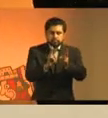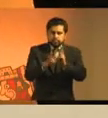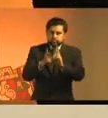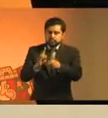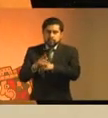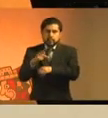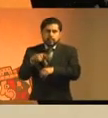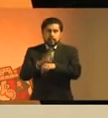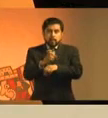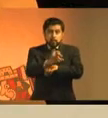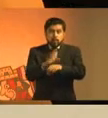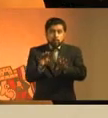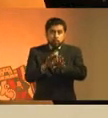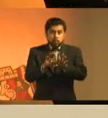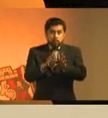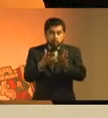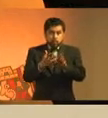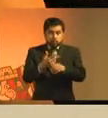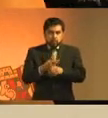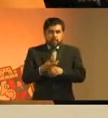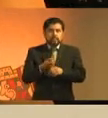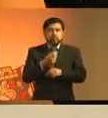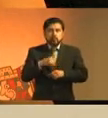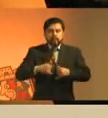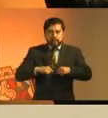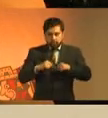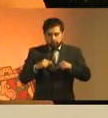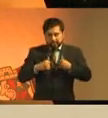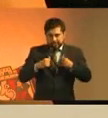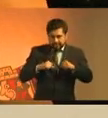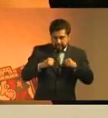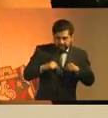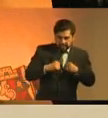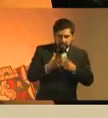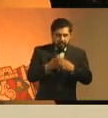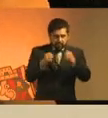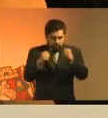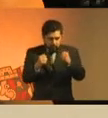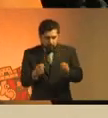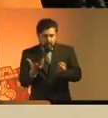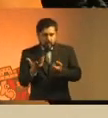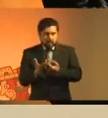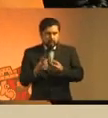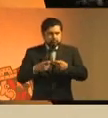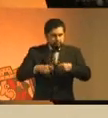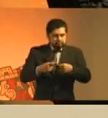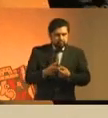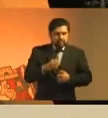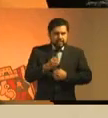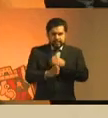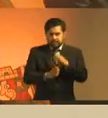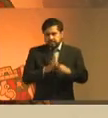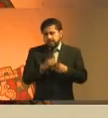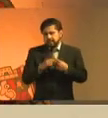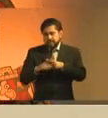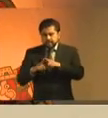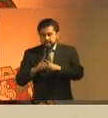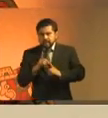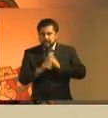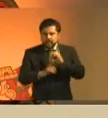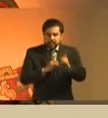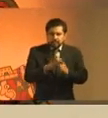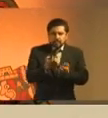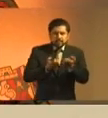pero un hombre fornido era un hombre un hombre en un adolescente fuerte en un adolescente y elástico en un adolescente entrenado y